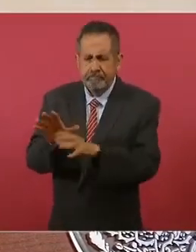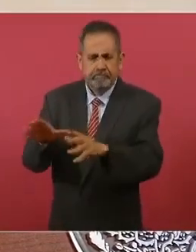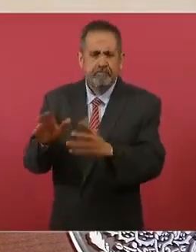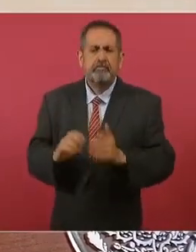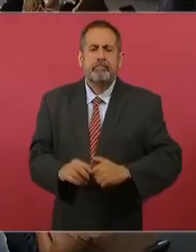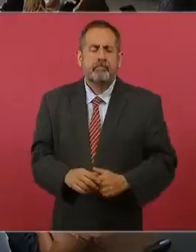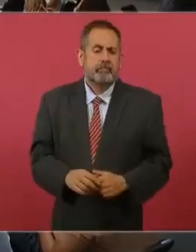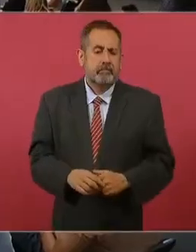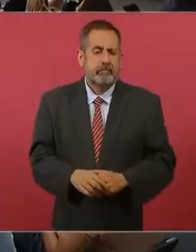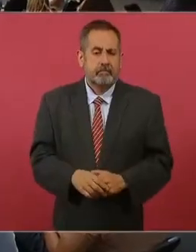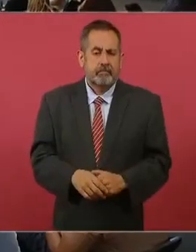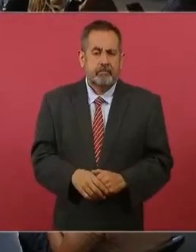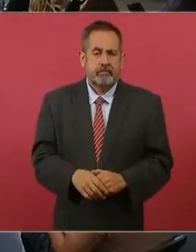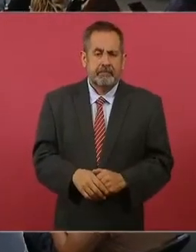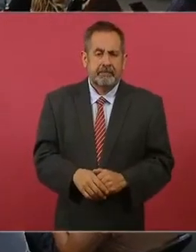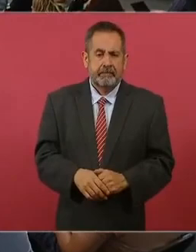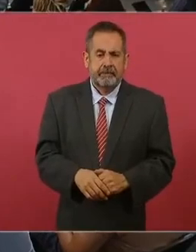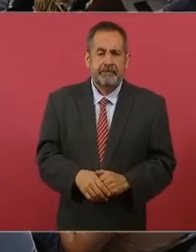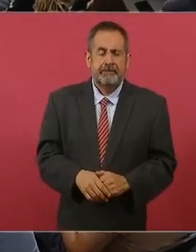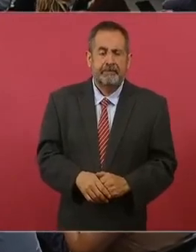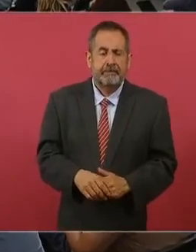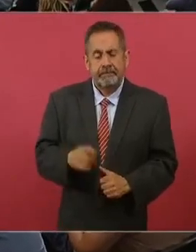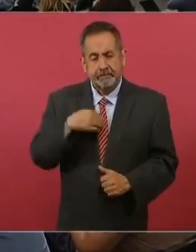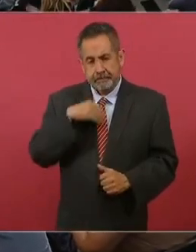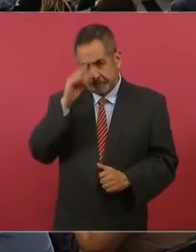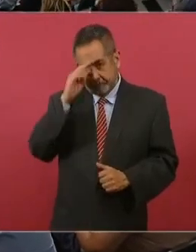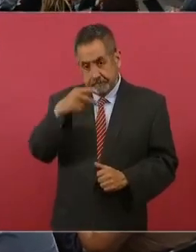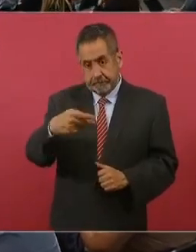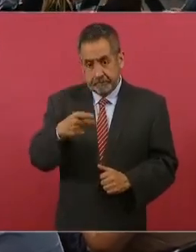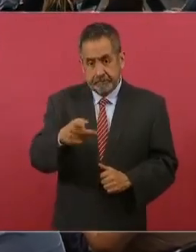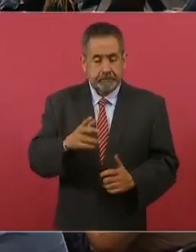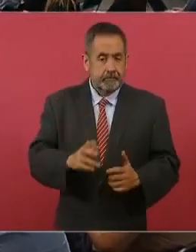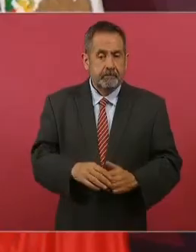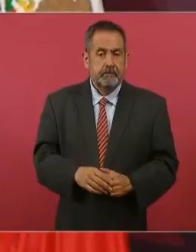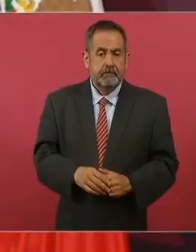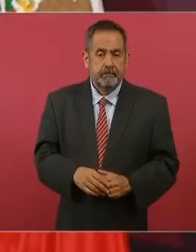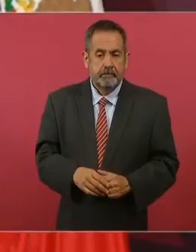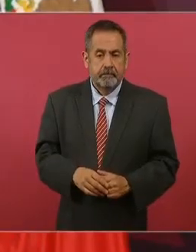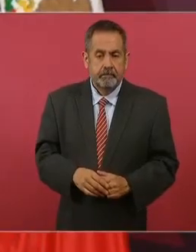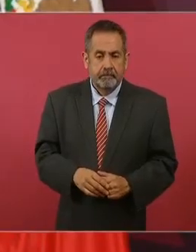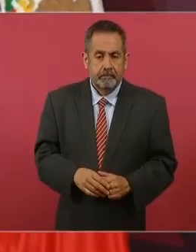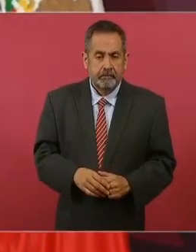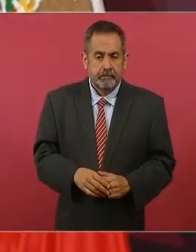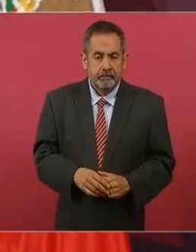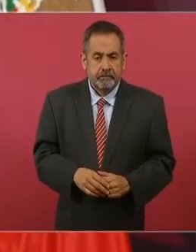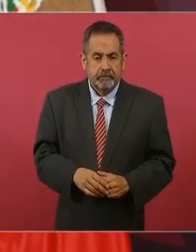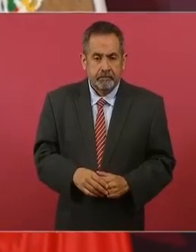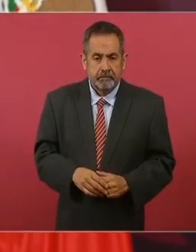Entonces, me preguntas que si,